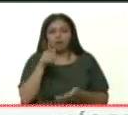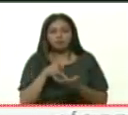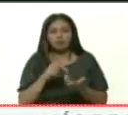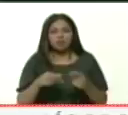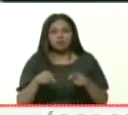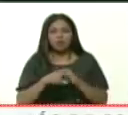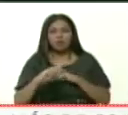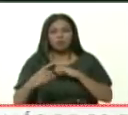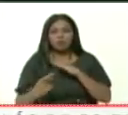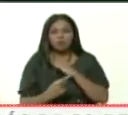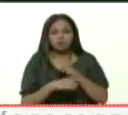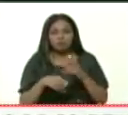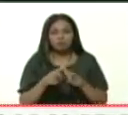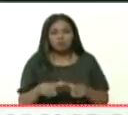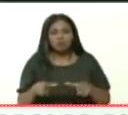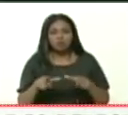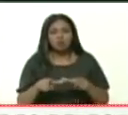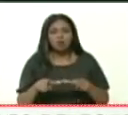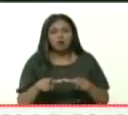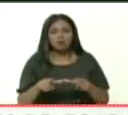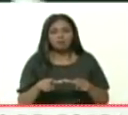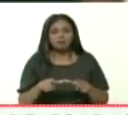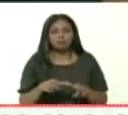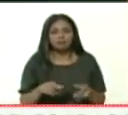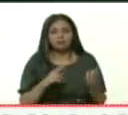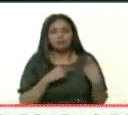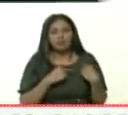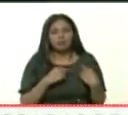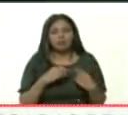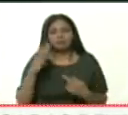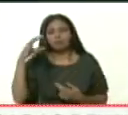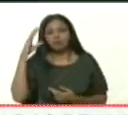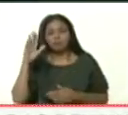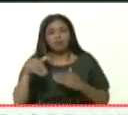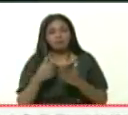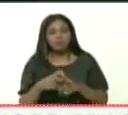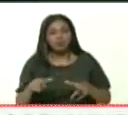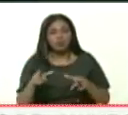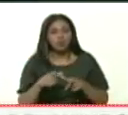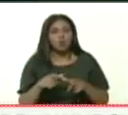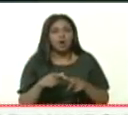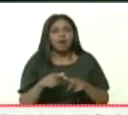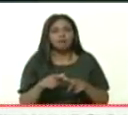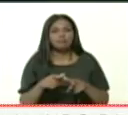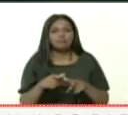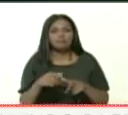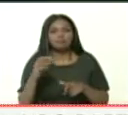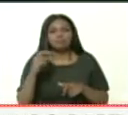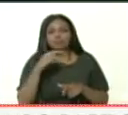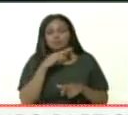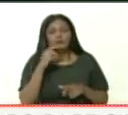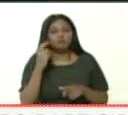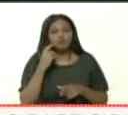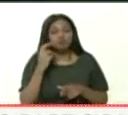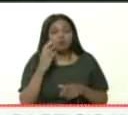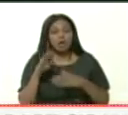Guaidó desde esa localidad ya colombiana hasta el helicóptero de Iván Duque para trasladarse a